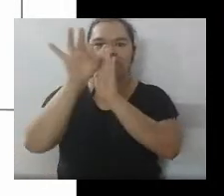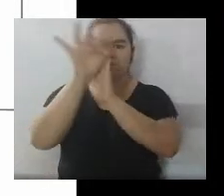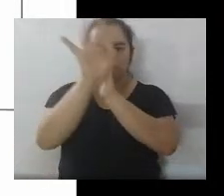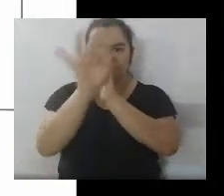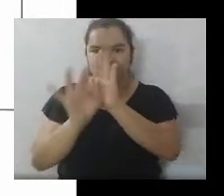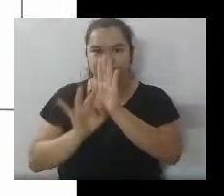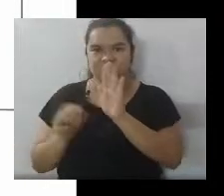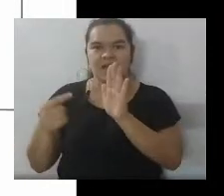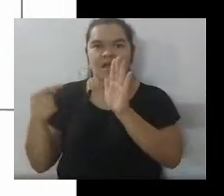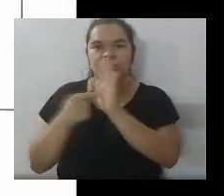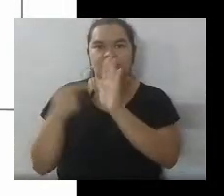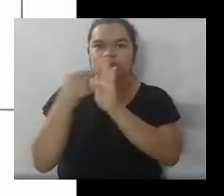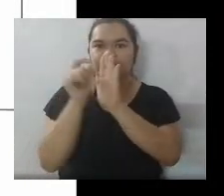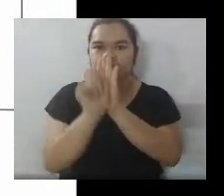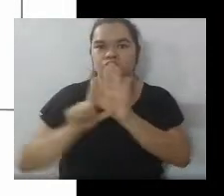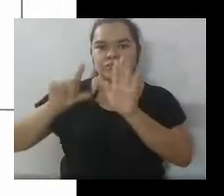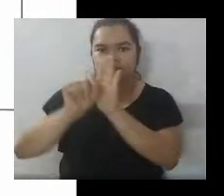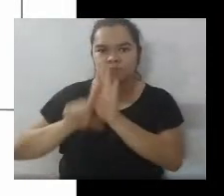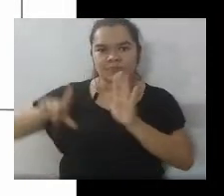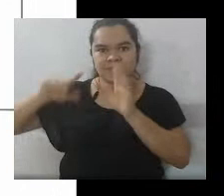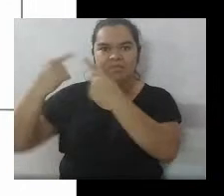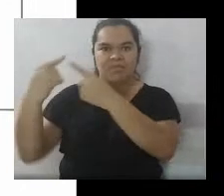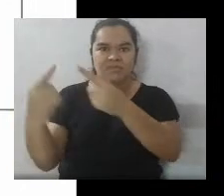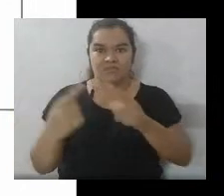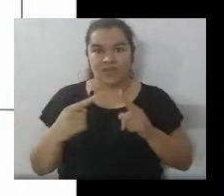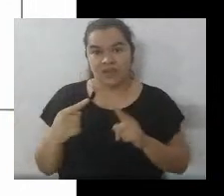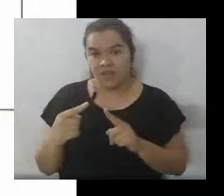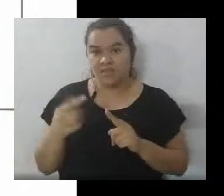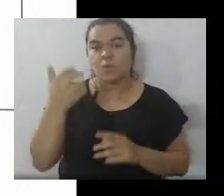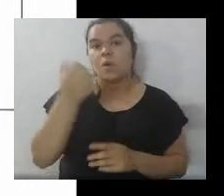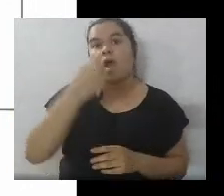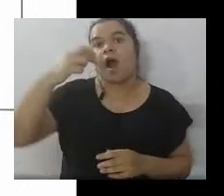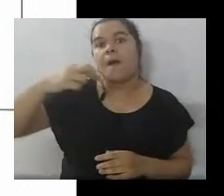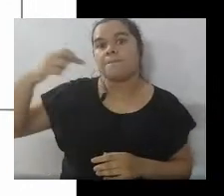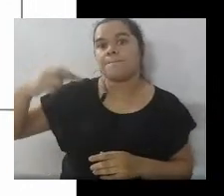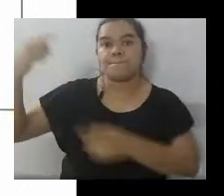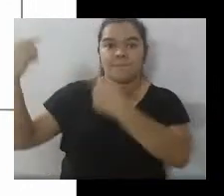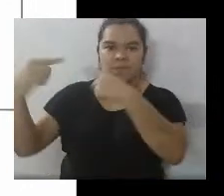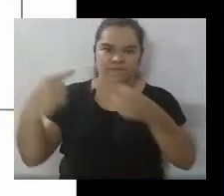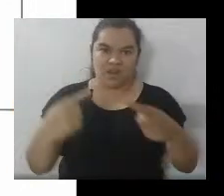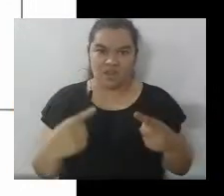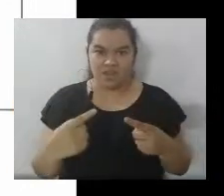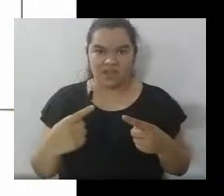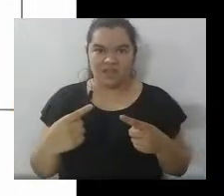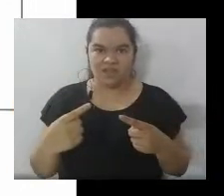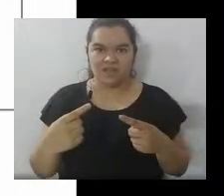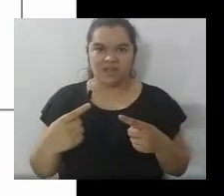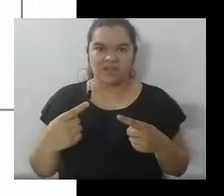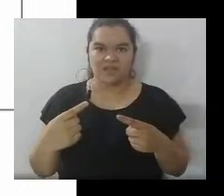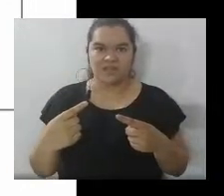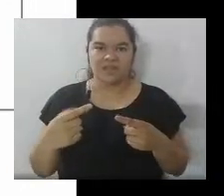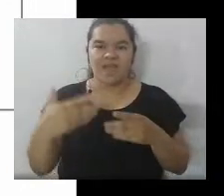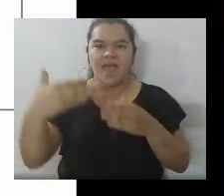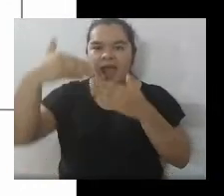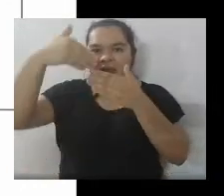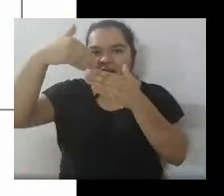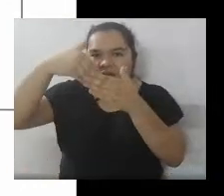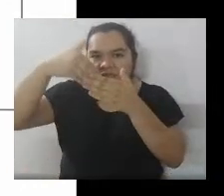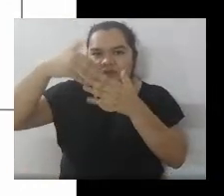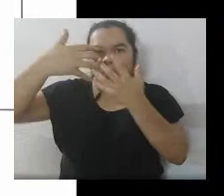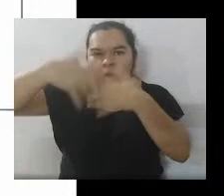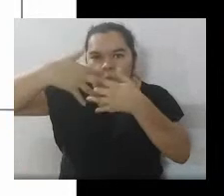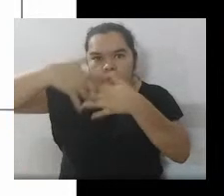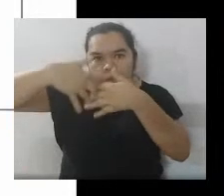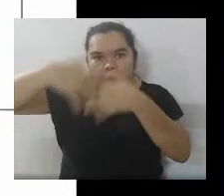en profundidad todo aquello que sostiene una aplicación informática. y también